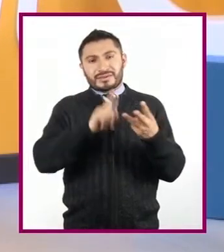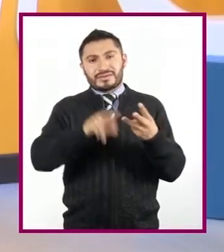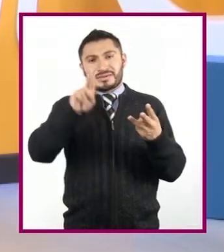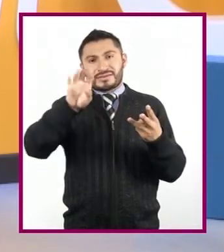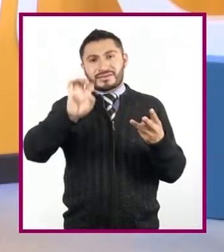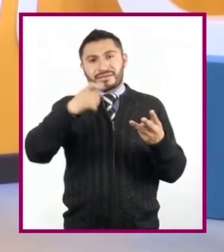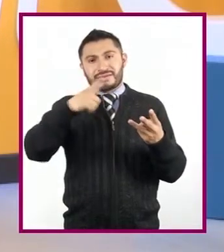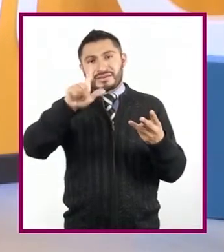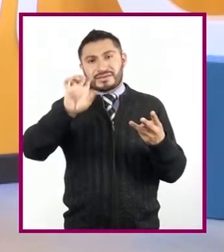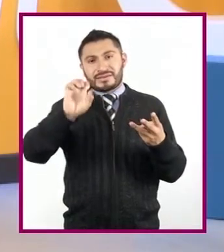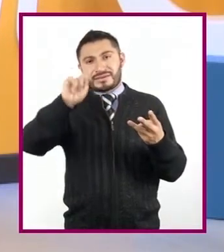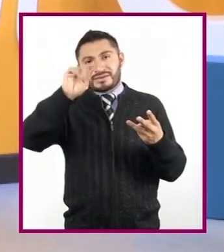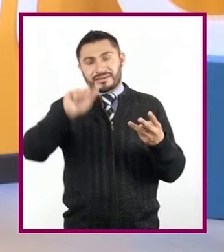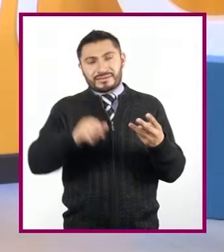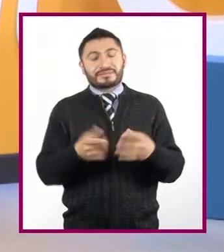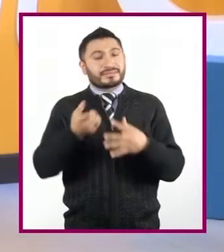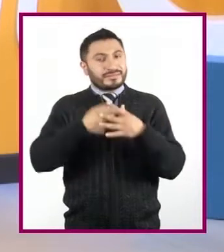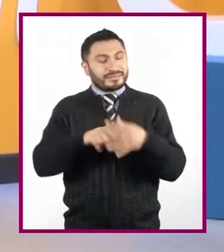¡Comenzamos!